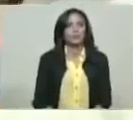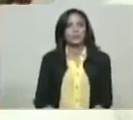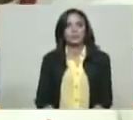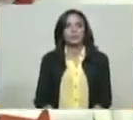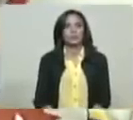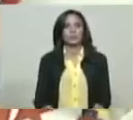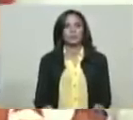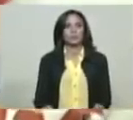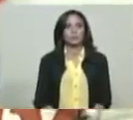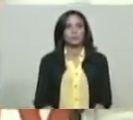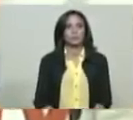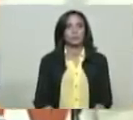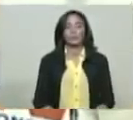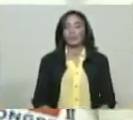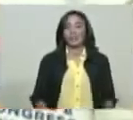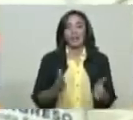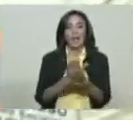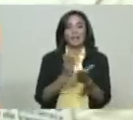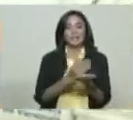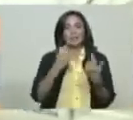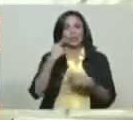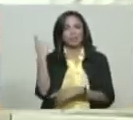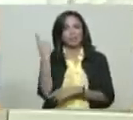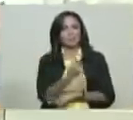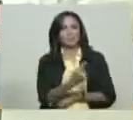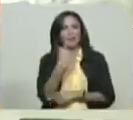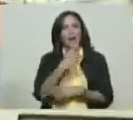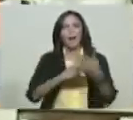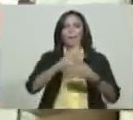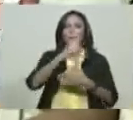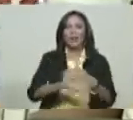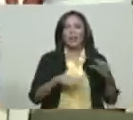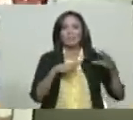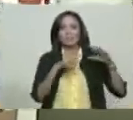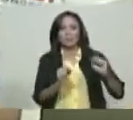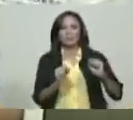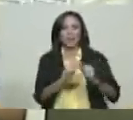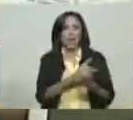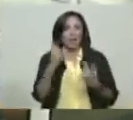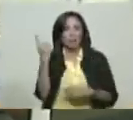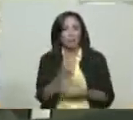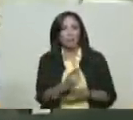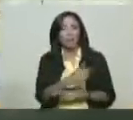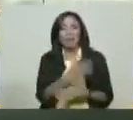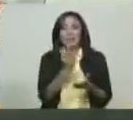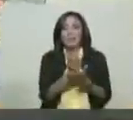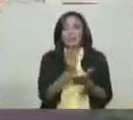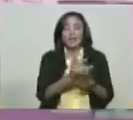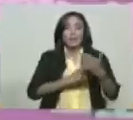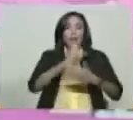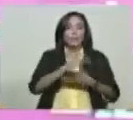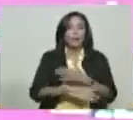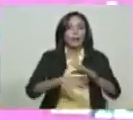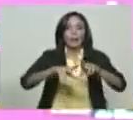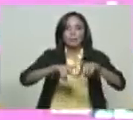Por eso es que todo el cuento de ellos de la dictadura y el plan para derrocar una dictadura en Venezuela se les cae de cuajo.